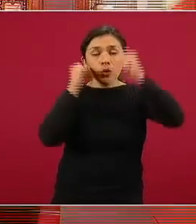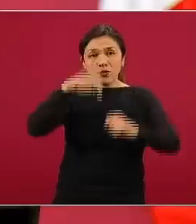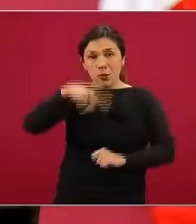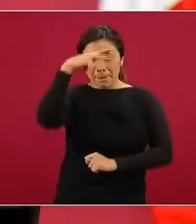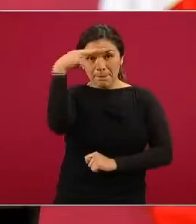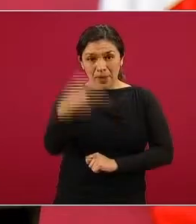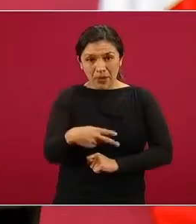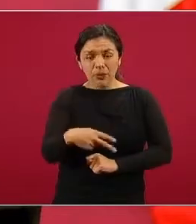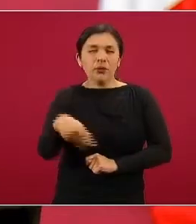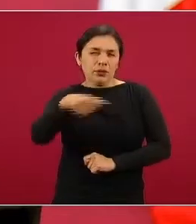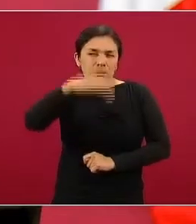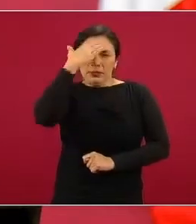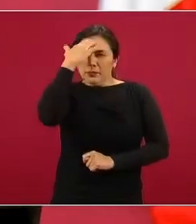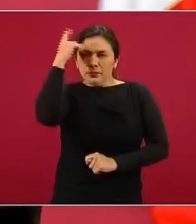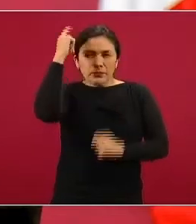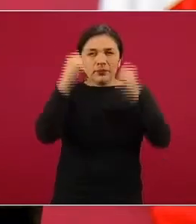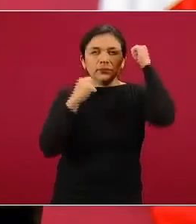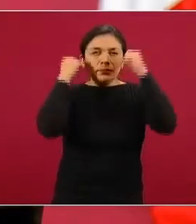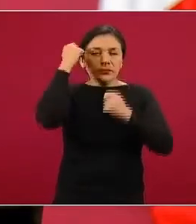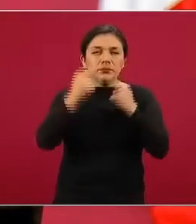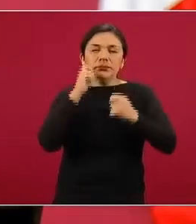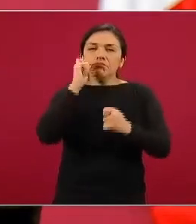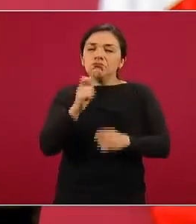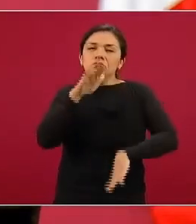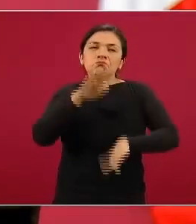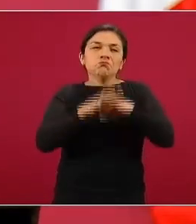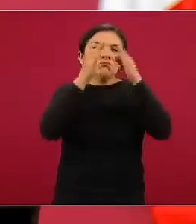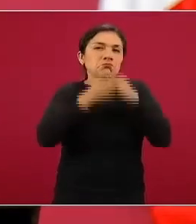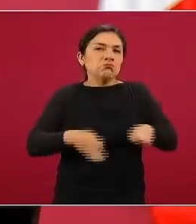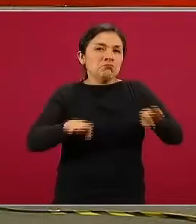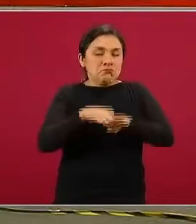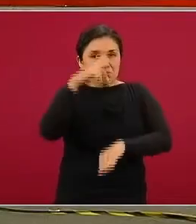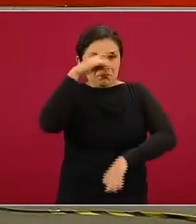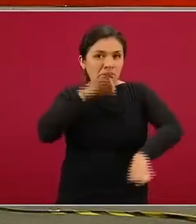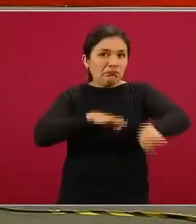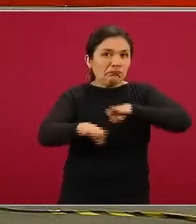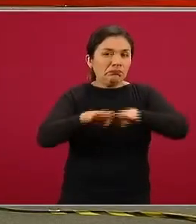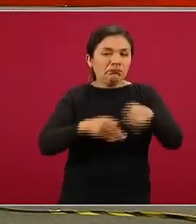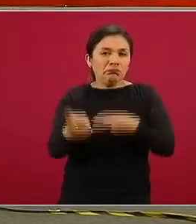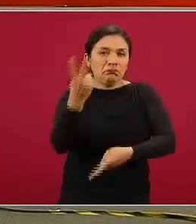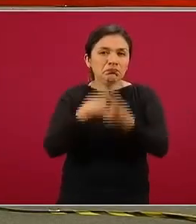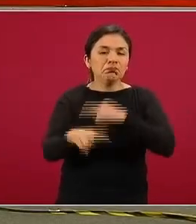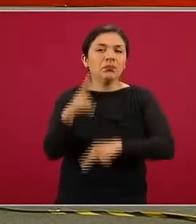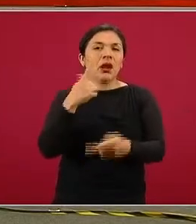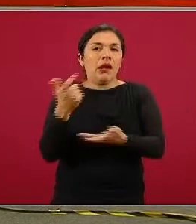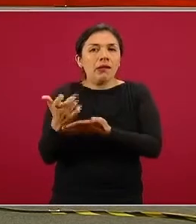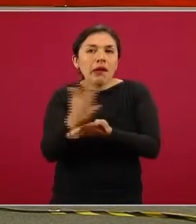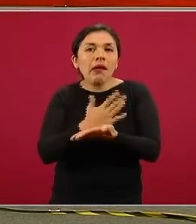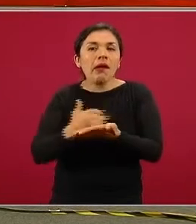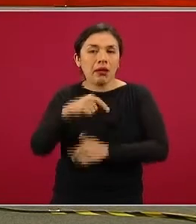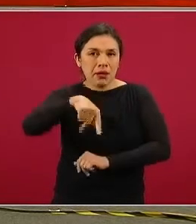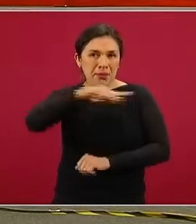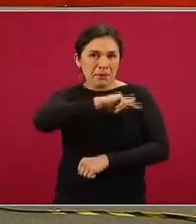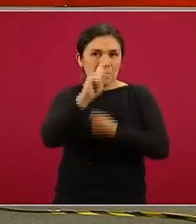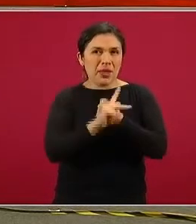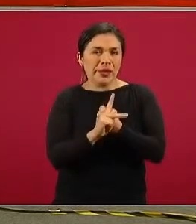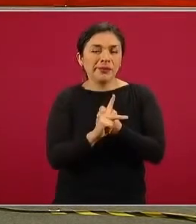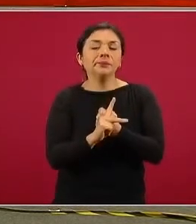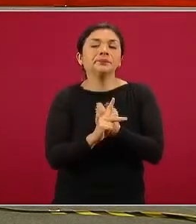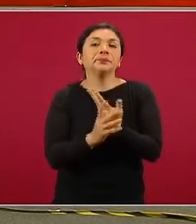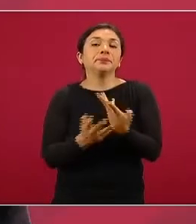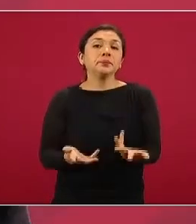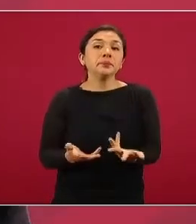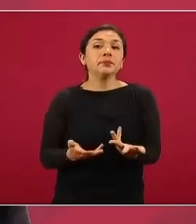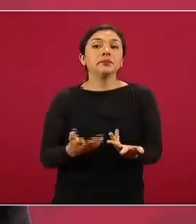se conoce, la industria turística es una de las industrias importantes en la generación de riqueza para nuestro país